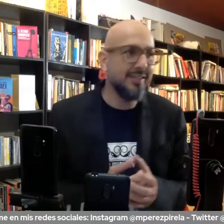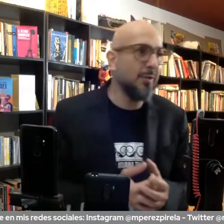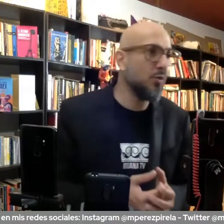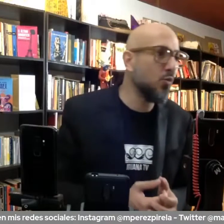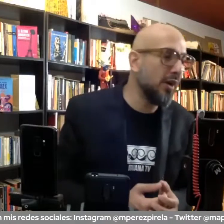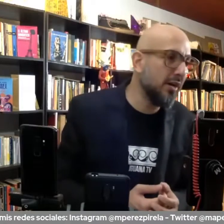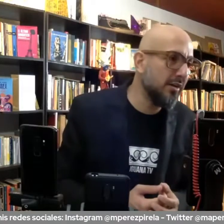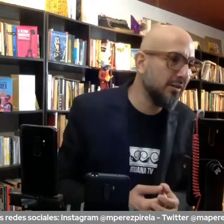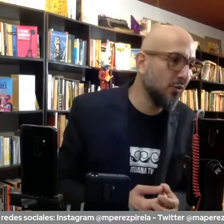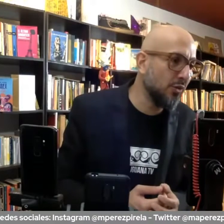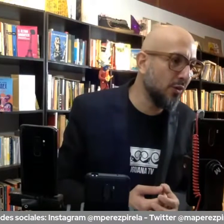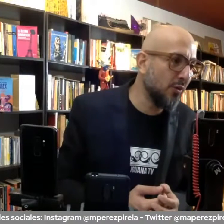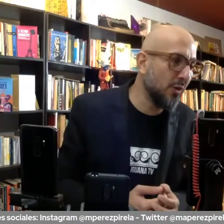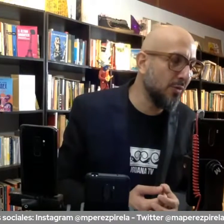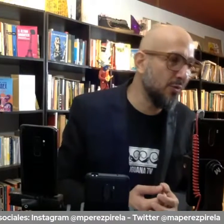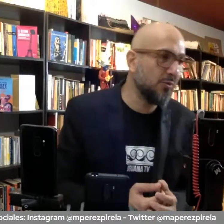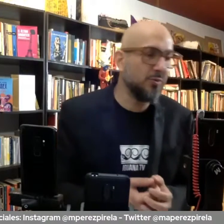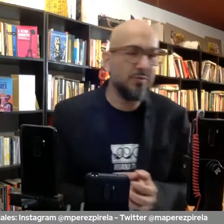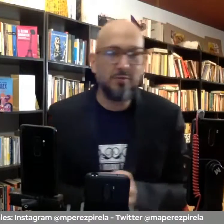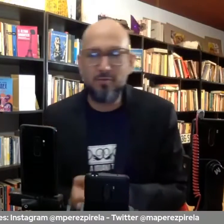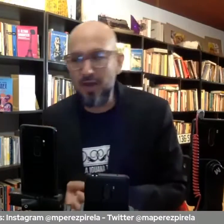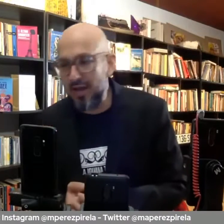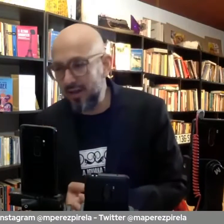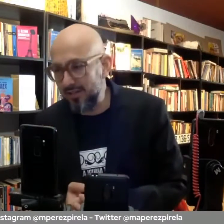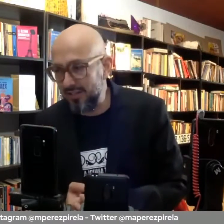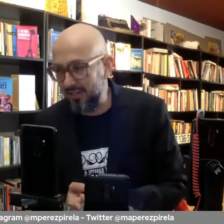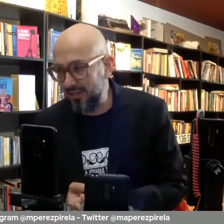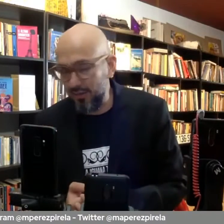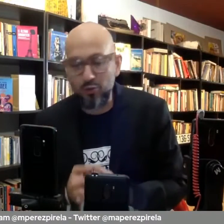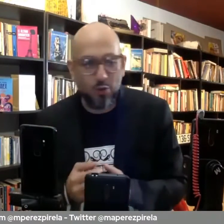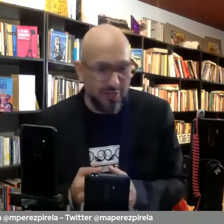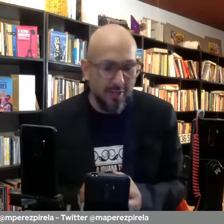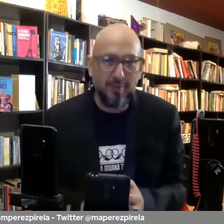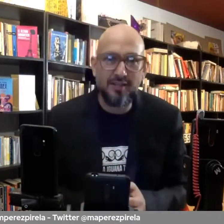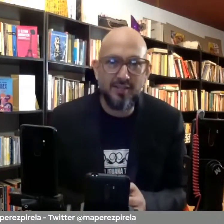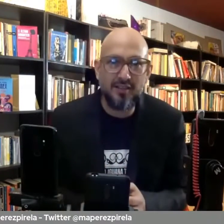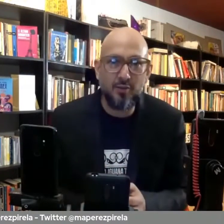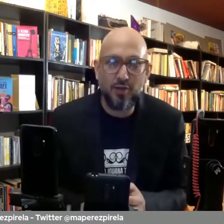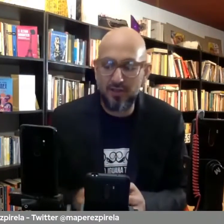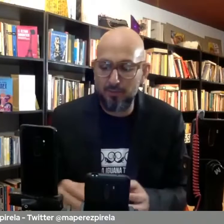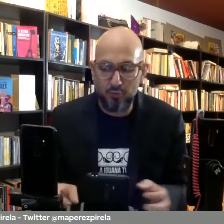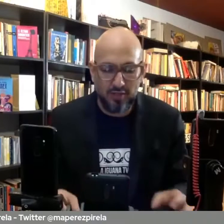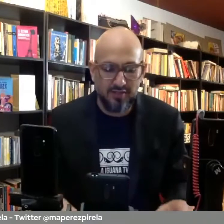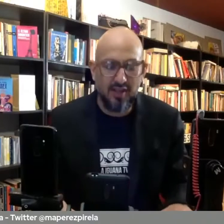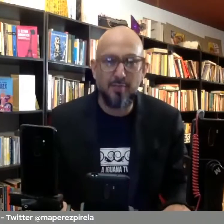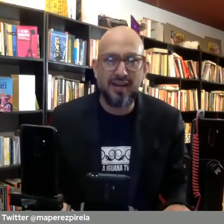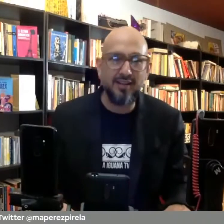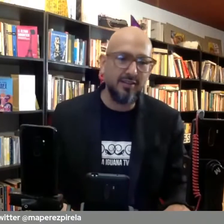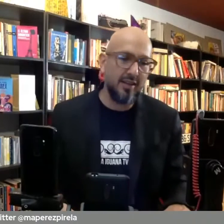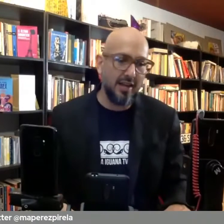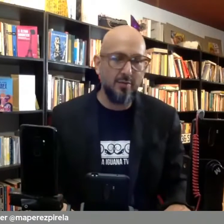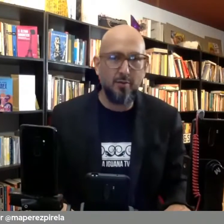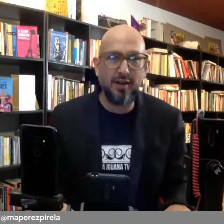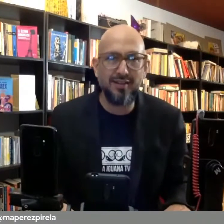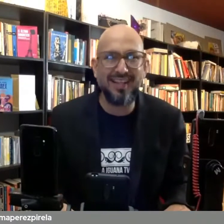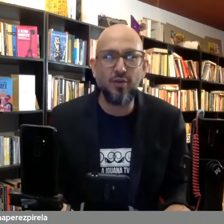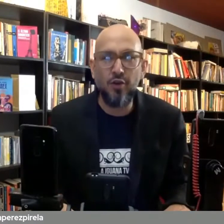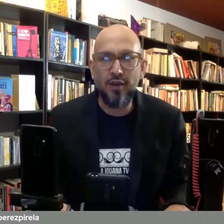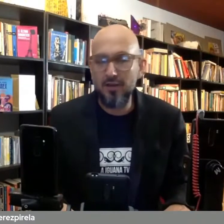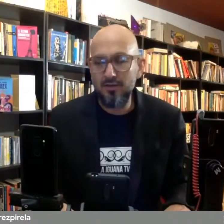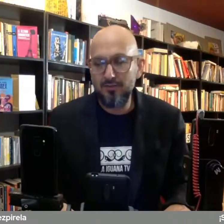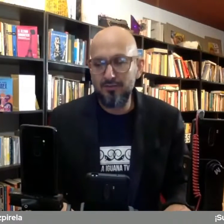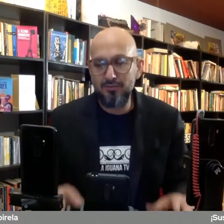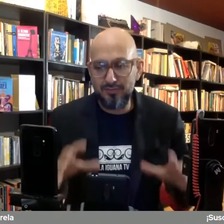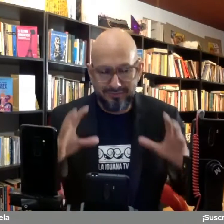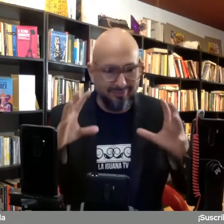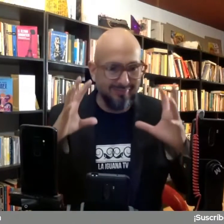Que quien se vacuna contra el coronavirus va a agarrar SIDA. Bueno, esto lo dice el presidente de una de las potencias emergentes a nivel planetario.